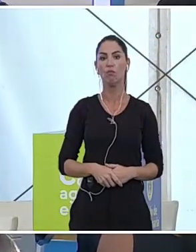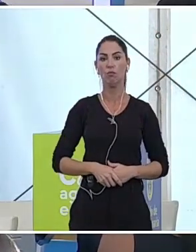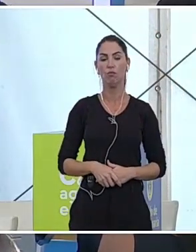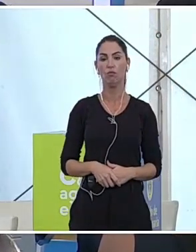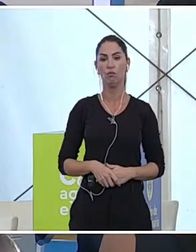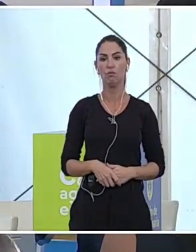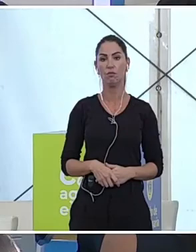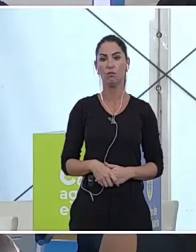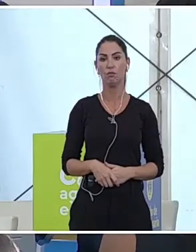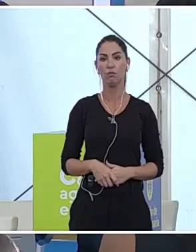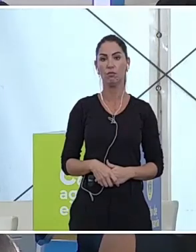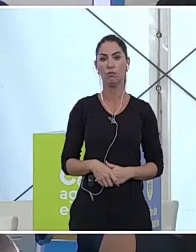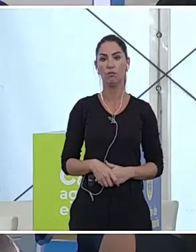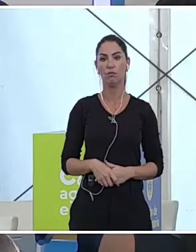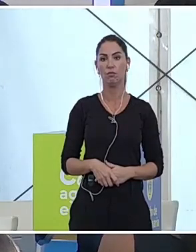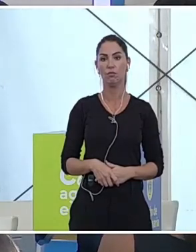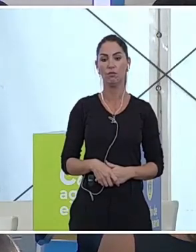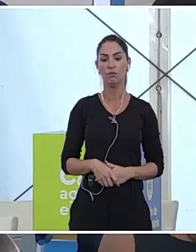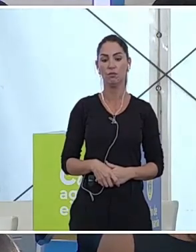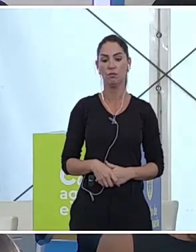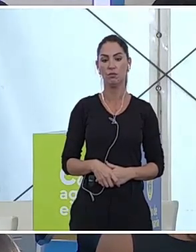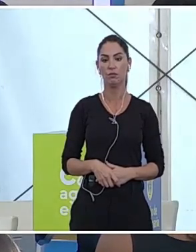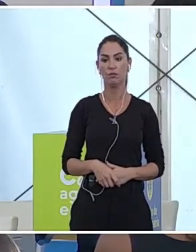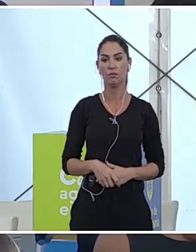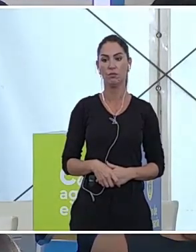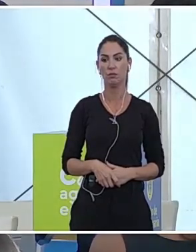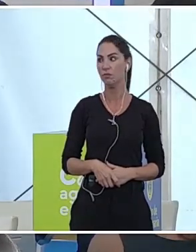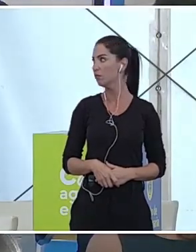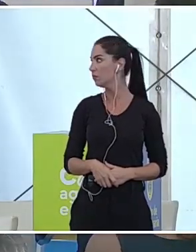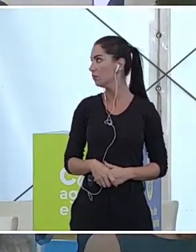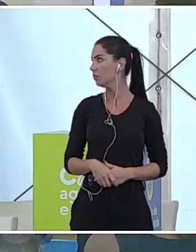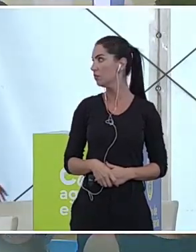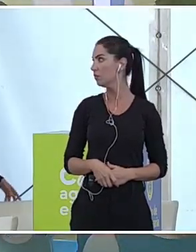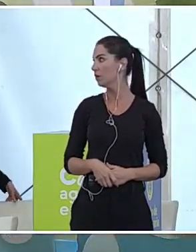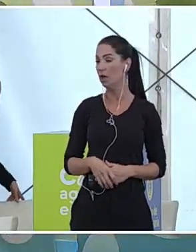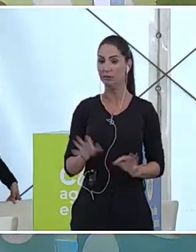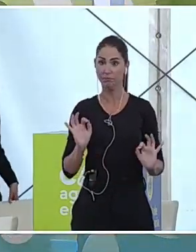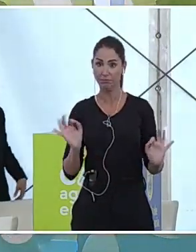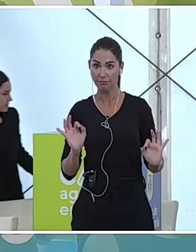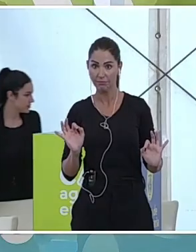¿No? ¿No?